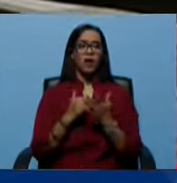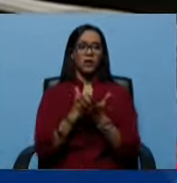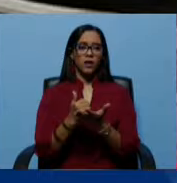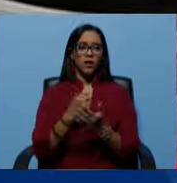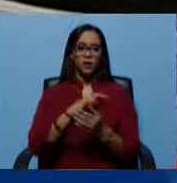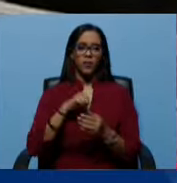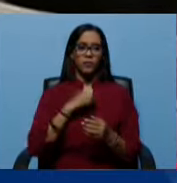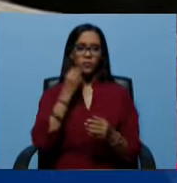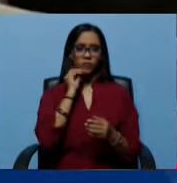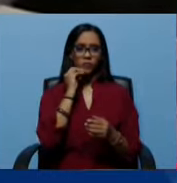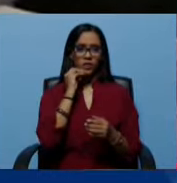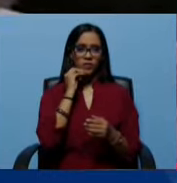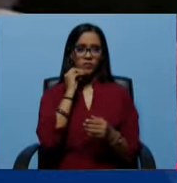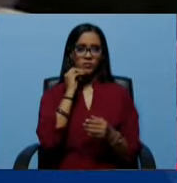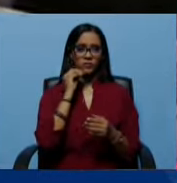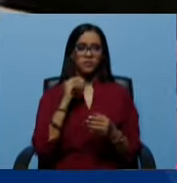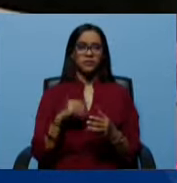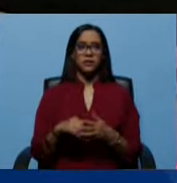nuestros muchachos.